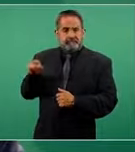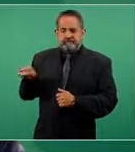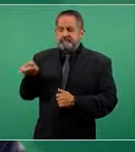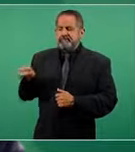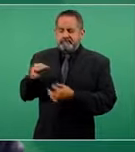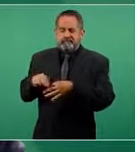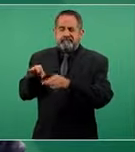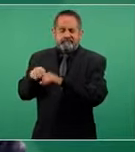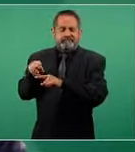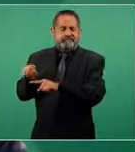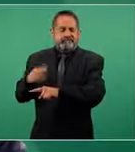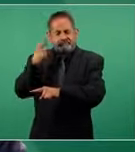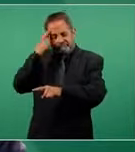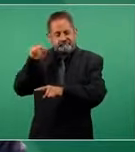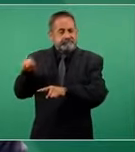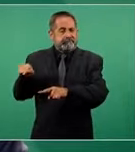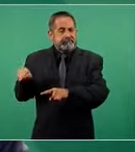importancia